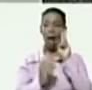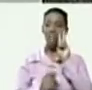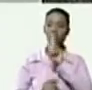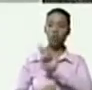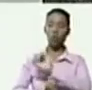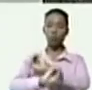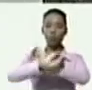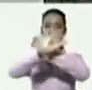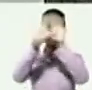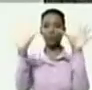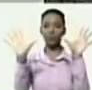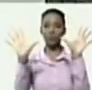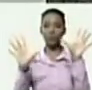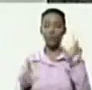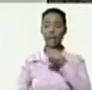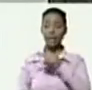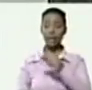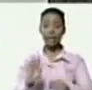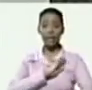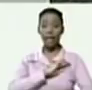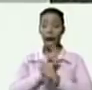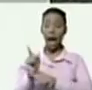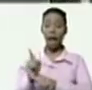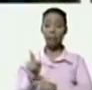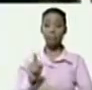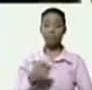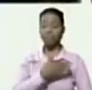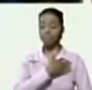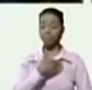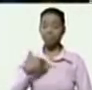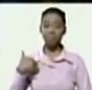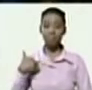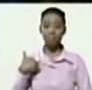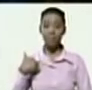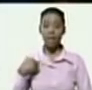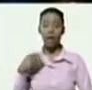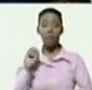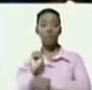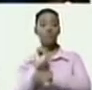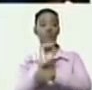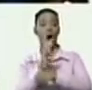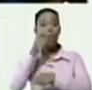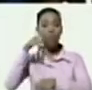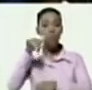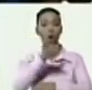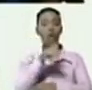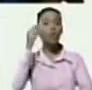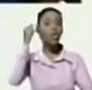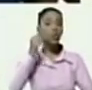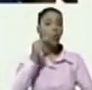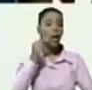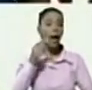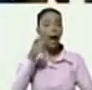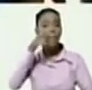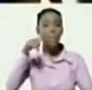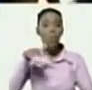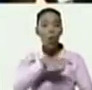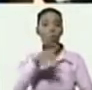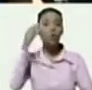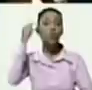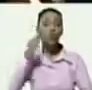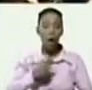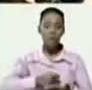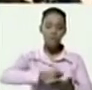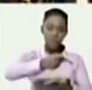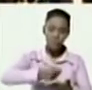clara, en vez de tenerla él, prefirió enviársela al pueblo de Sucre para que el pueblo de Sucre